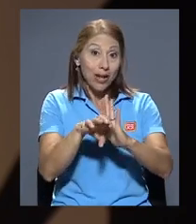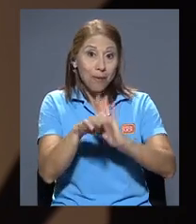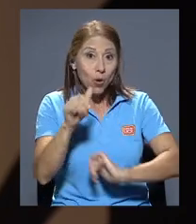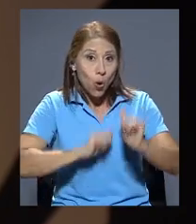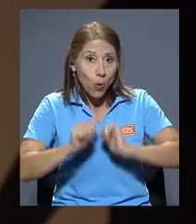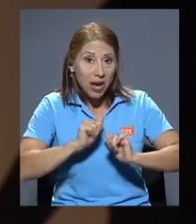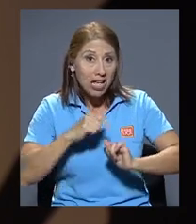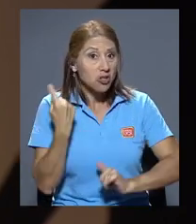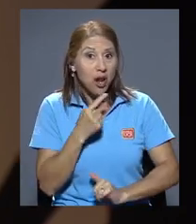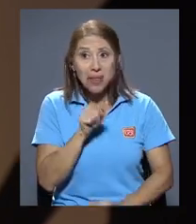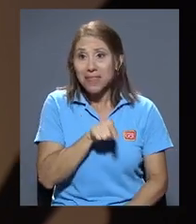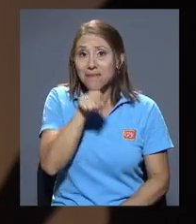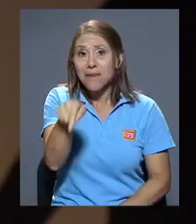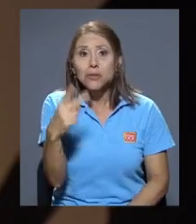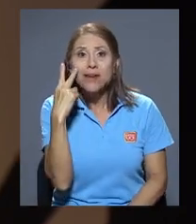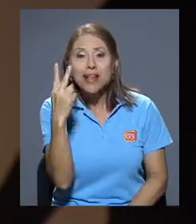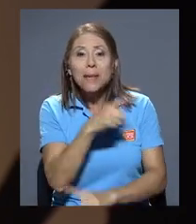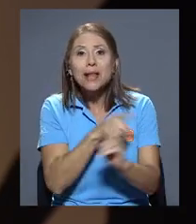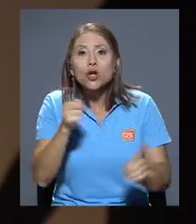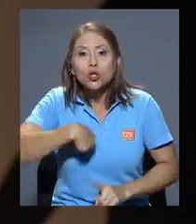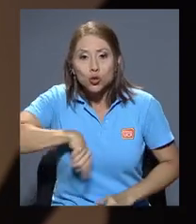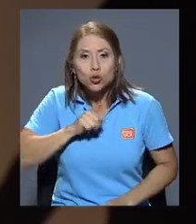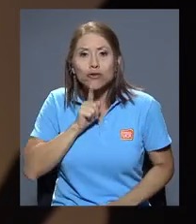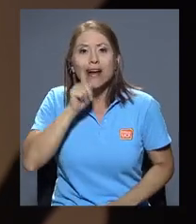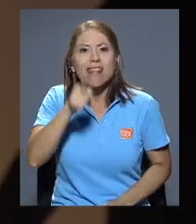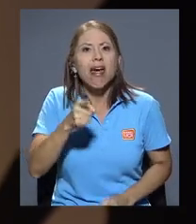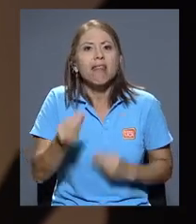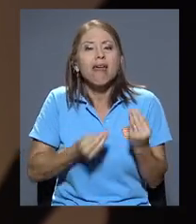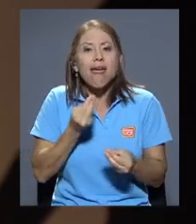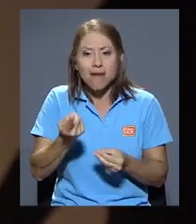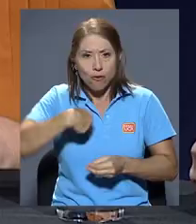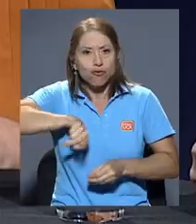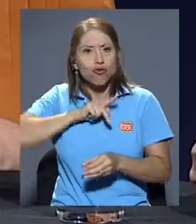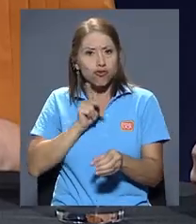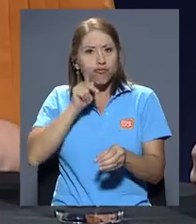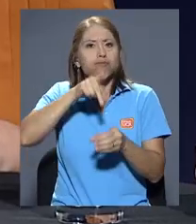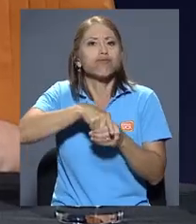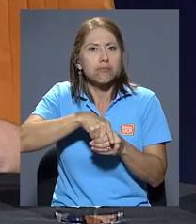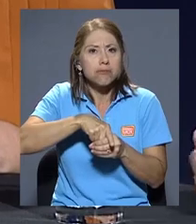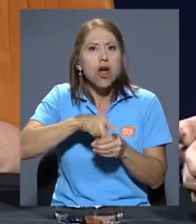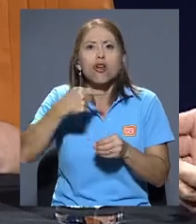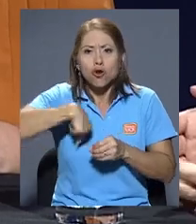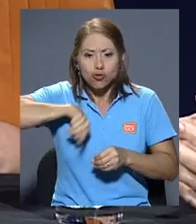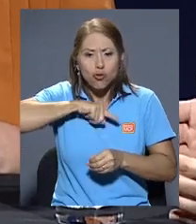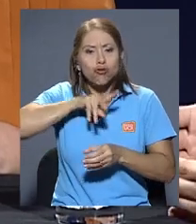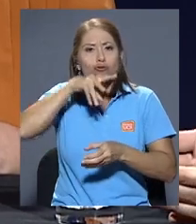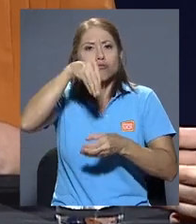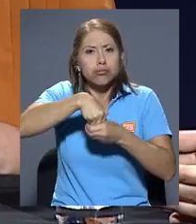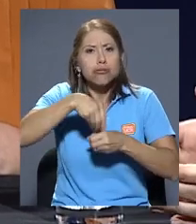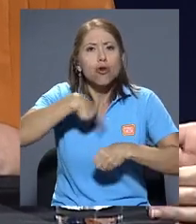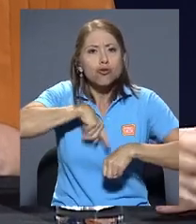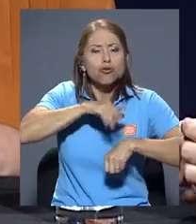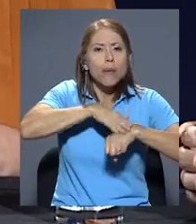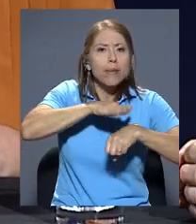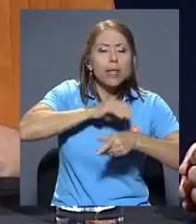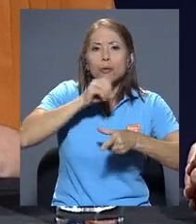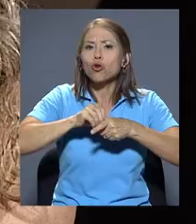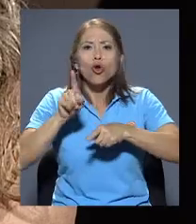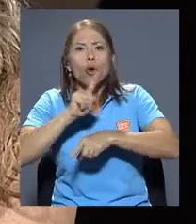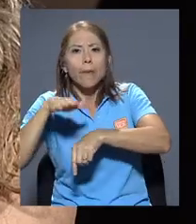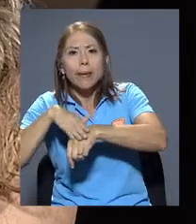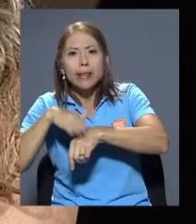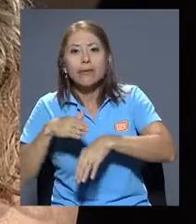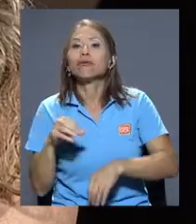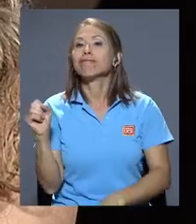de ser espectadores a actores, porque también somos quienes permitimos o no permitimos que sucedan estas cosas. Claro, y es que la obra plantea situaciones como, por